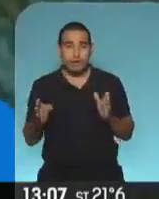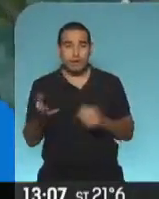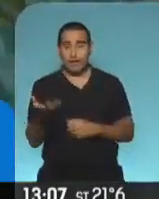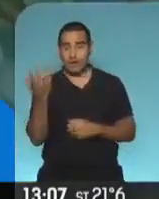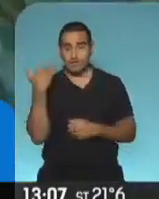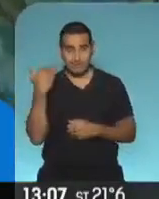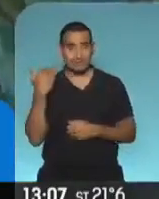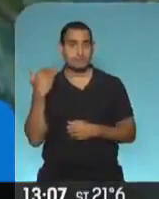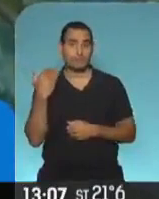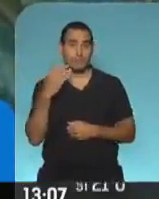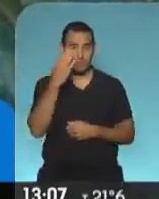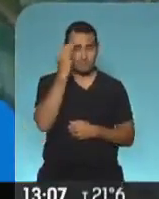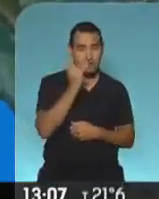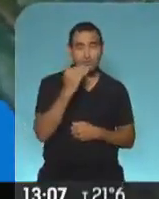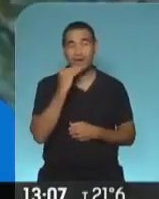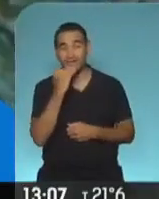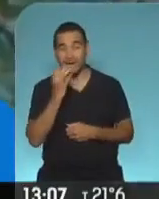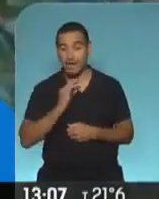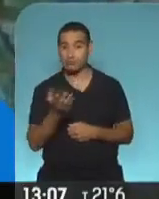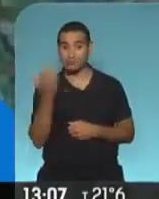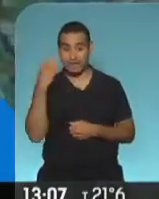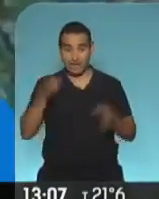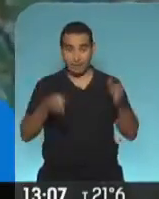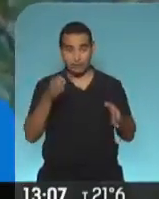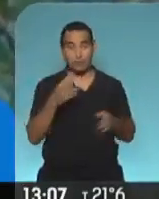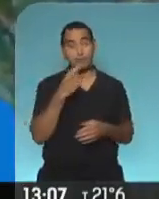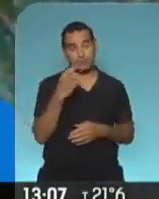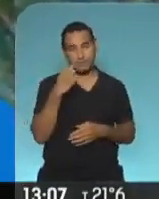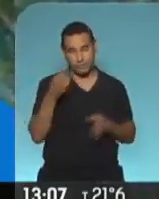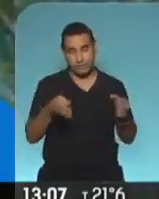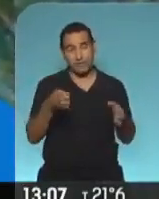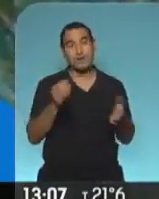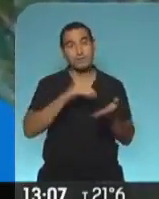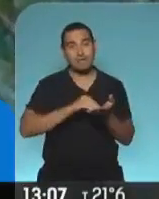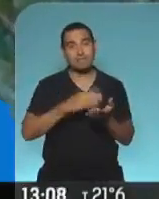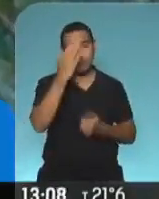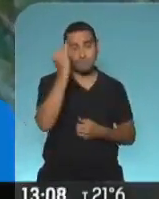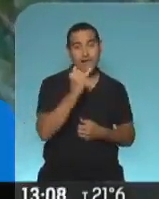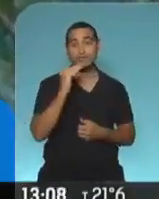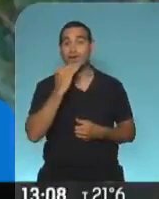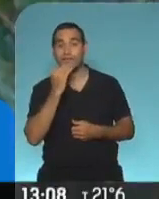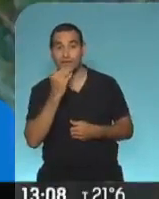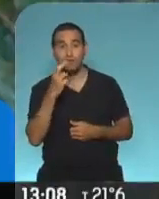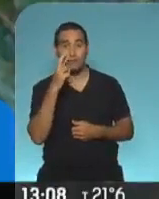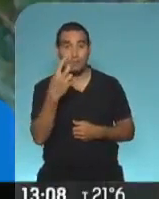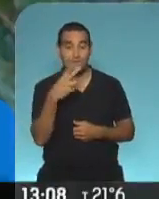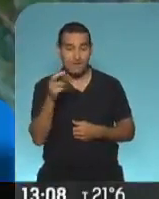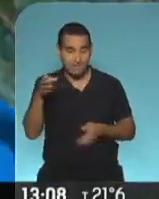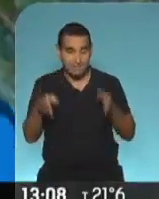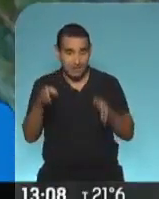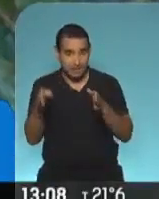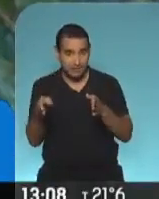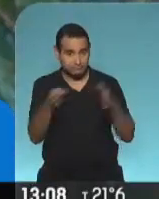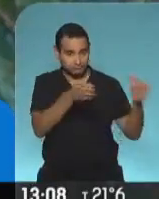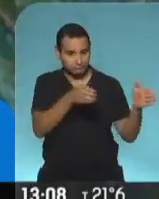población carcelaria entre marzo y abril del año pasado, es decir, 2019, y marzo y abril de este año, de